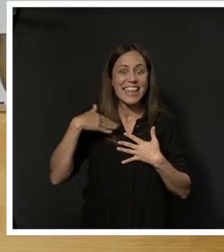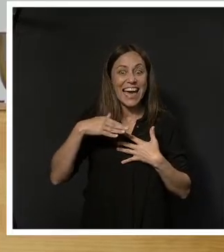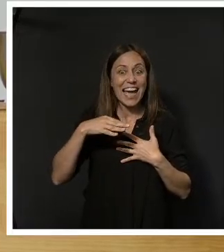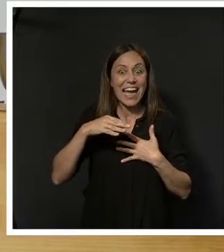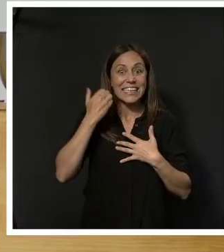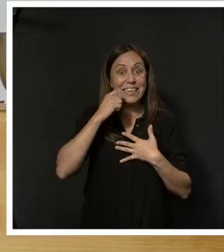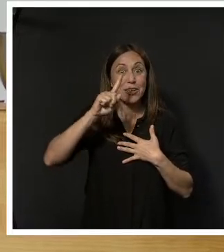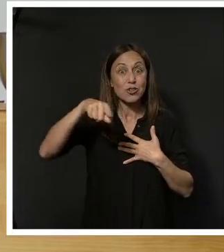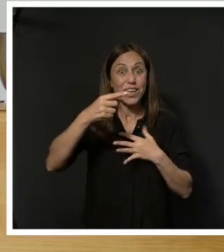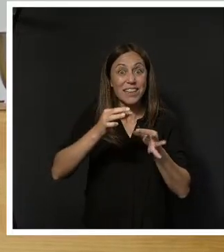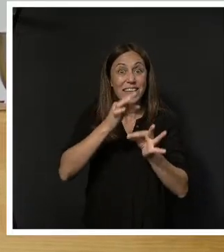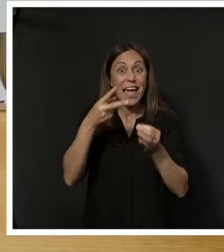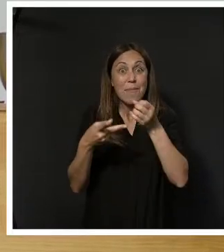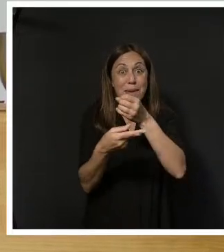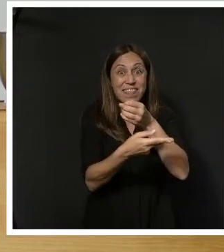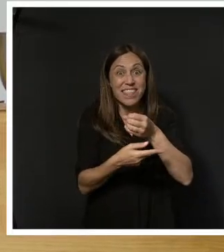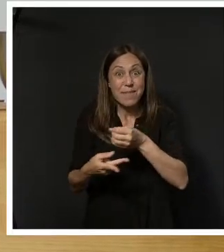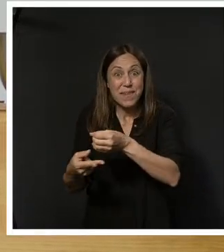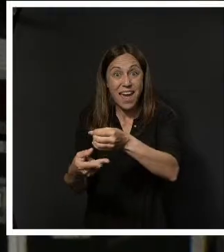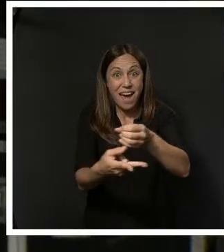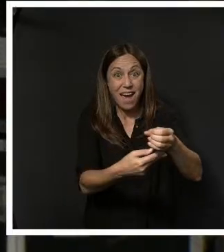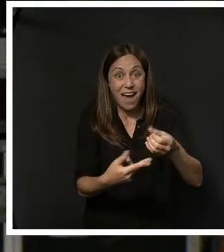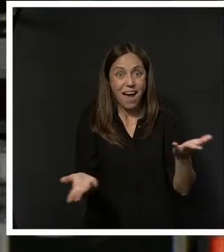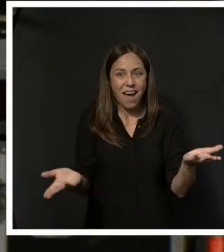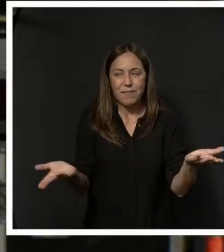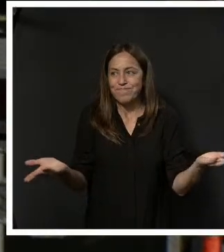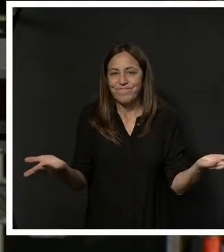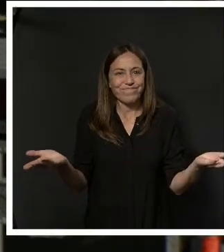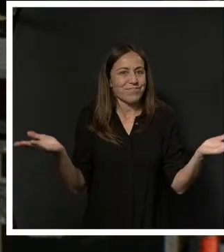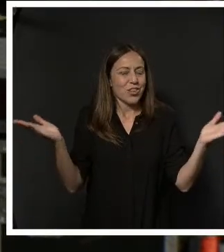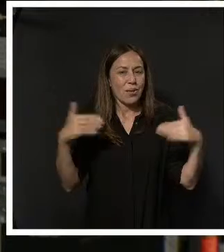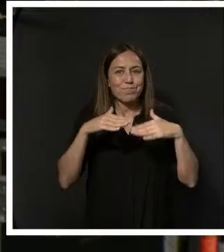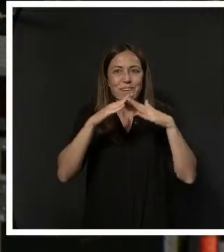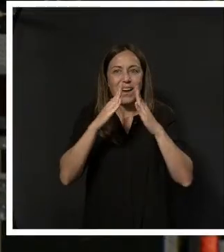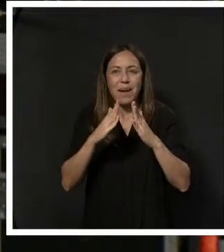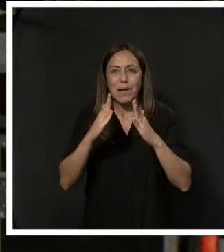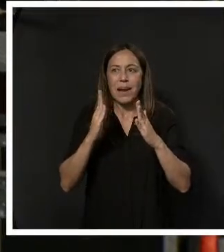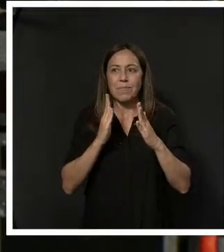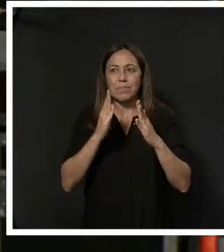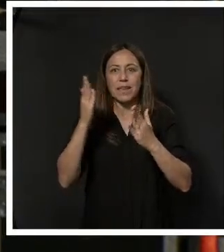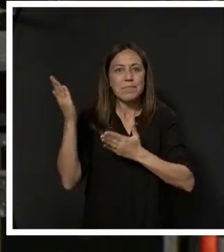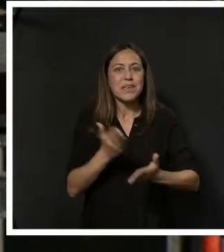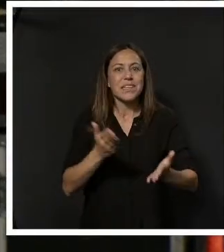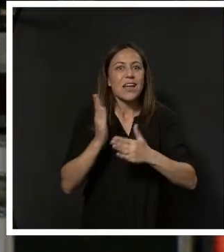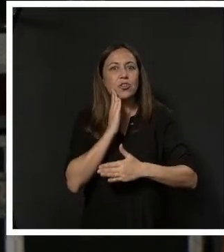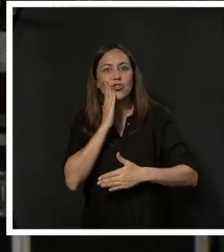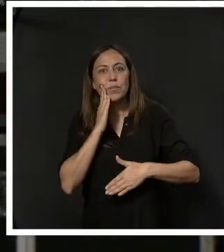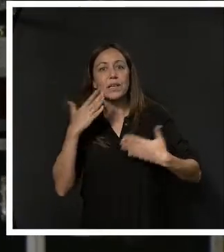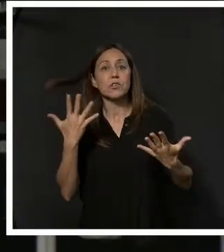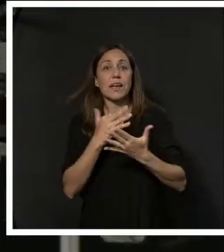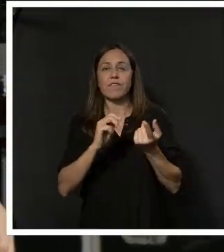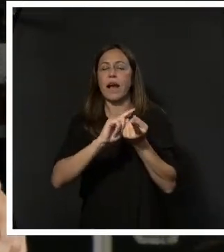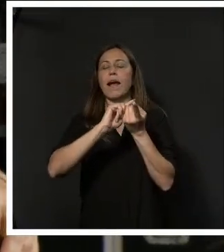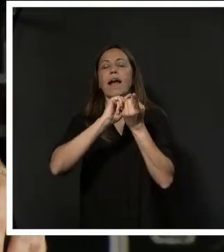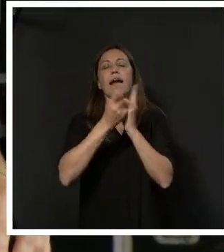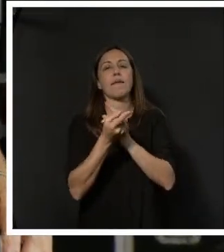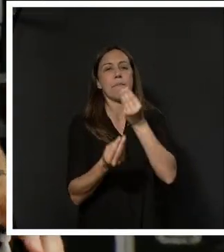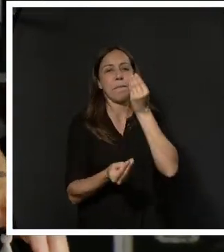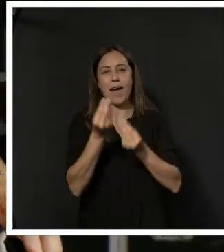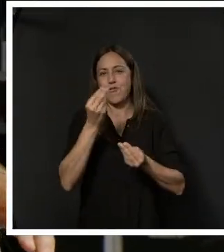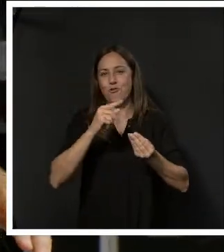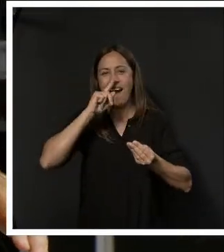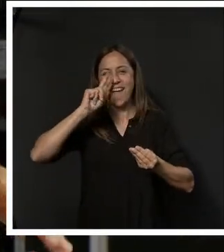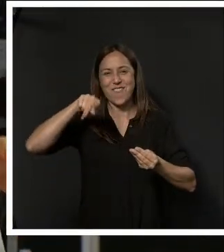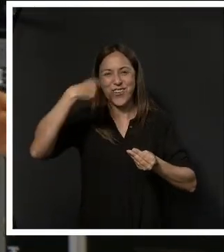vendimia esa no había ni podía aterrar alosamiento para siempre ni nada de nada así que para mayo No pasa nada bien